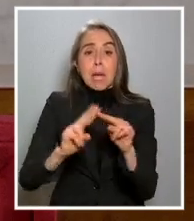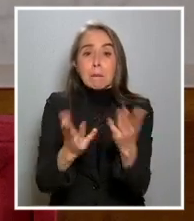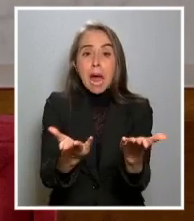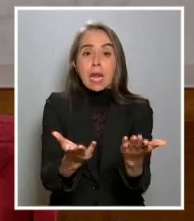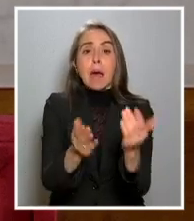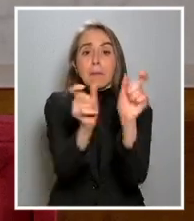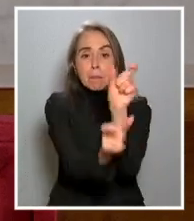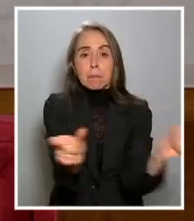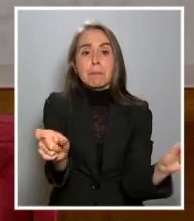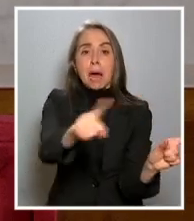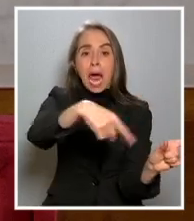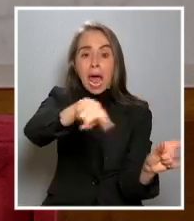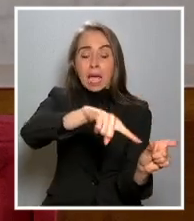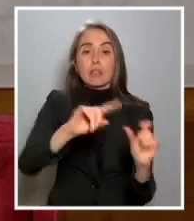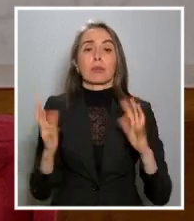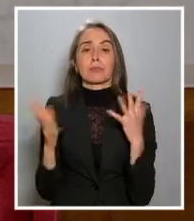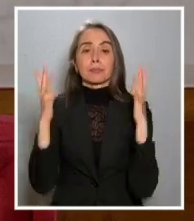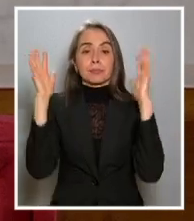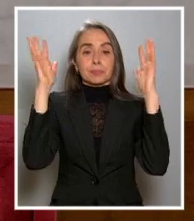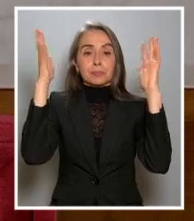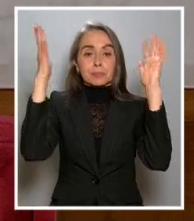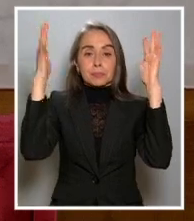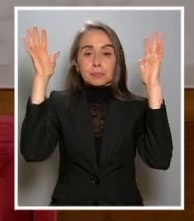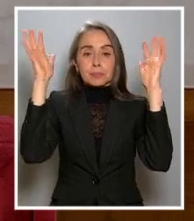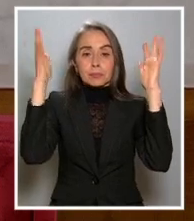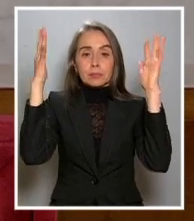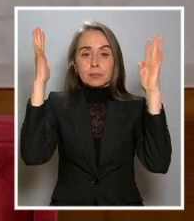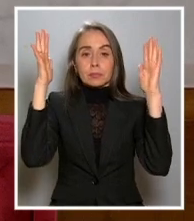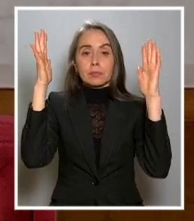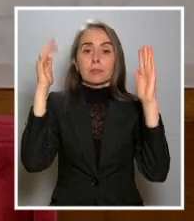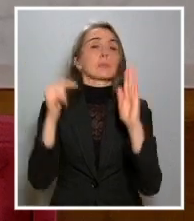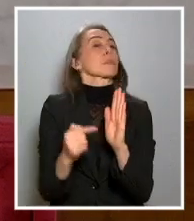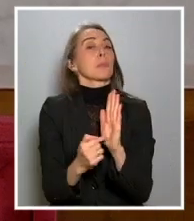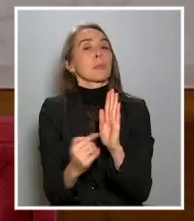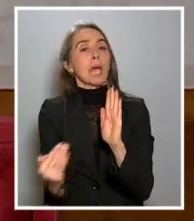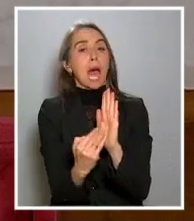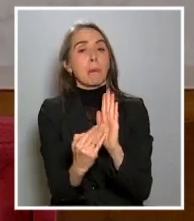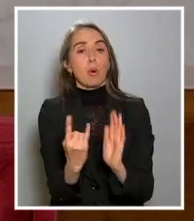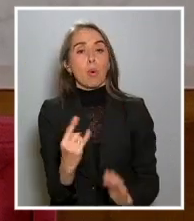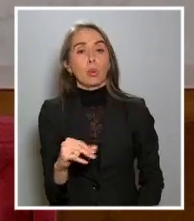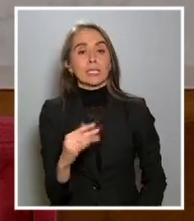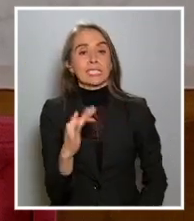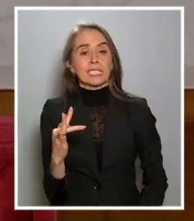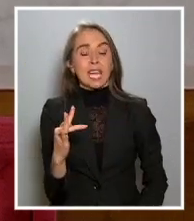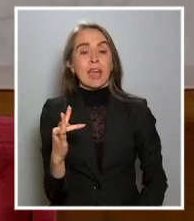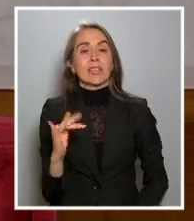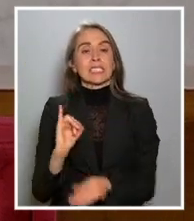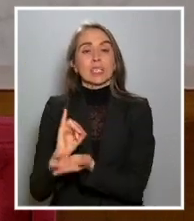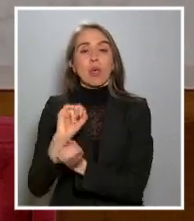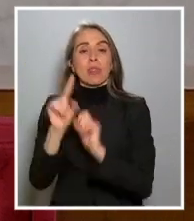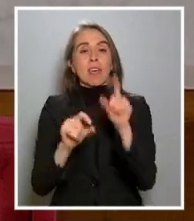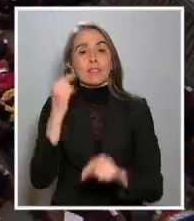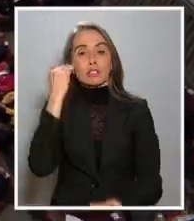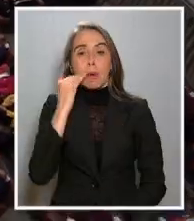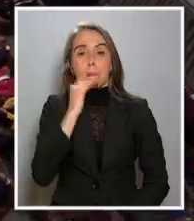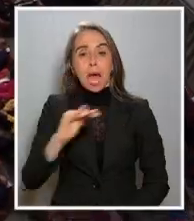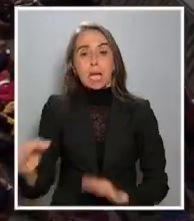ellos, que contará con el apoyo de UNICEF y de la Defensoría